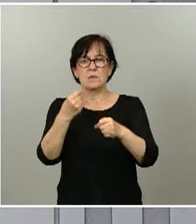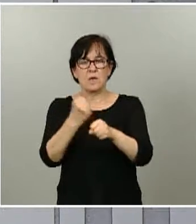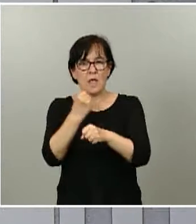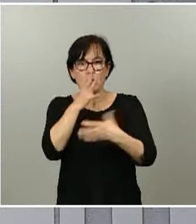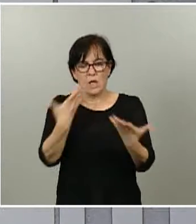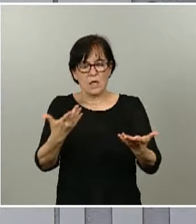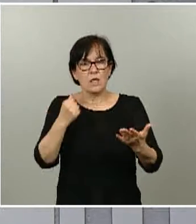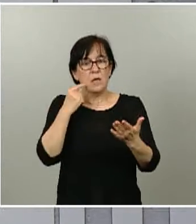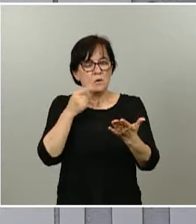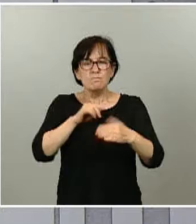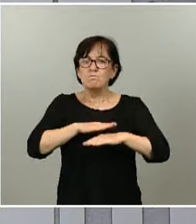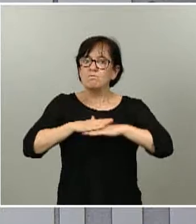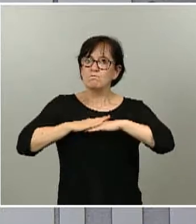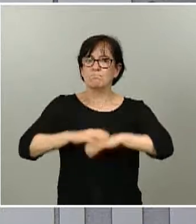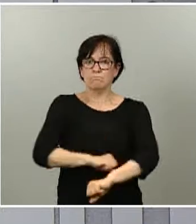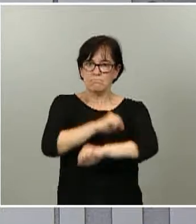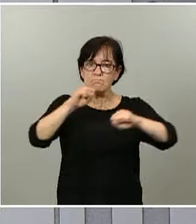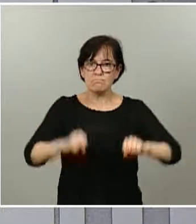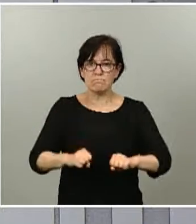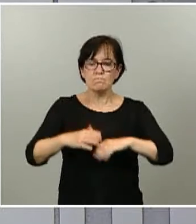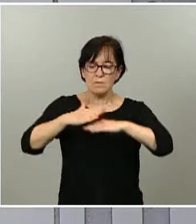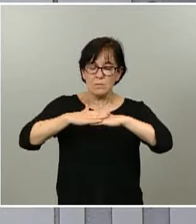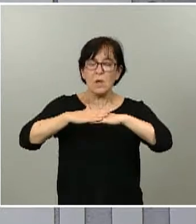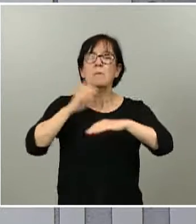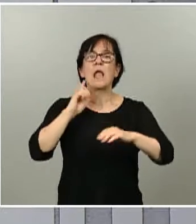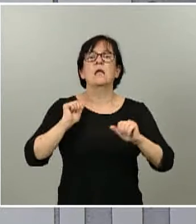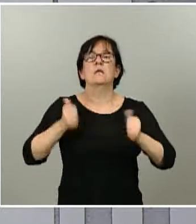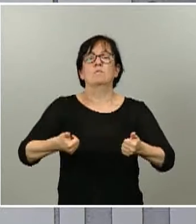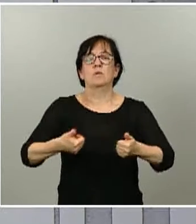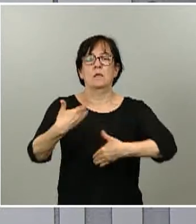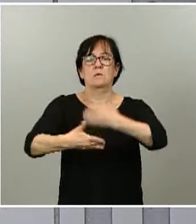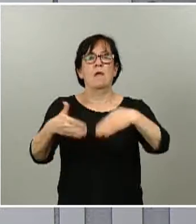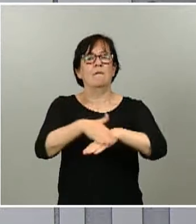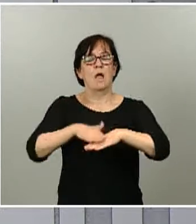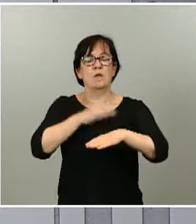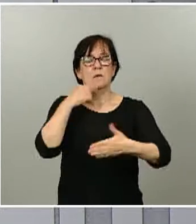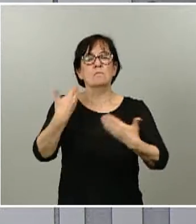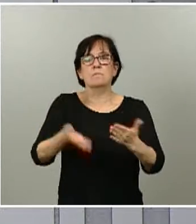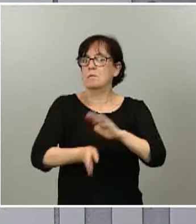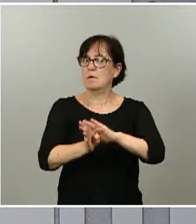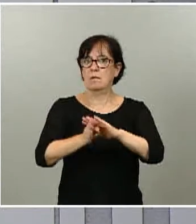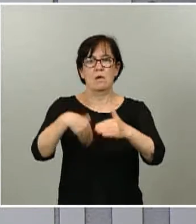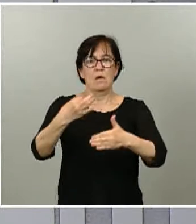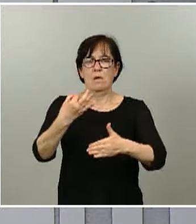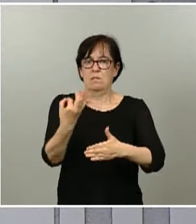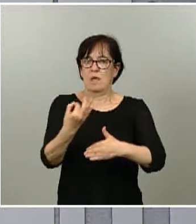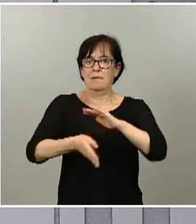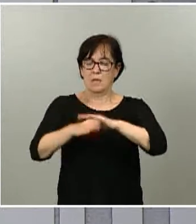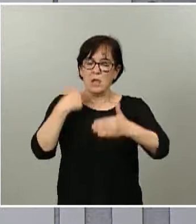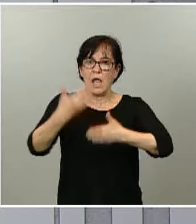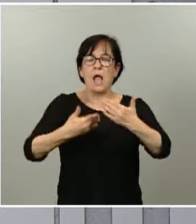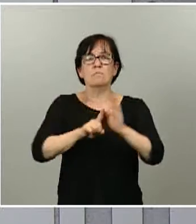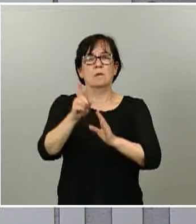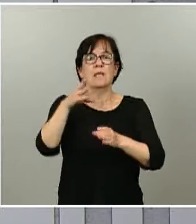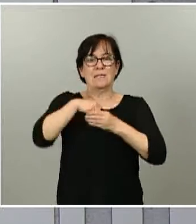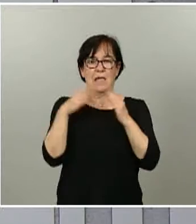cimiento muy importante para toda esa discusión que tiene que venir y que se tiene que seguir produciendo. Se ha avanzado en teletrabajo como no se